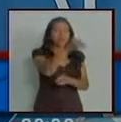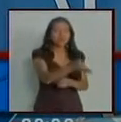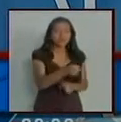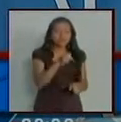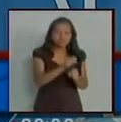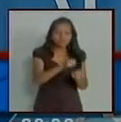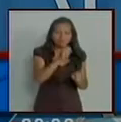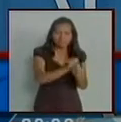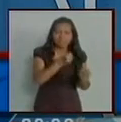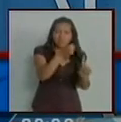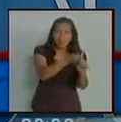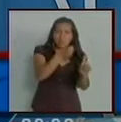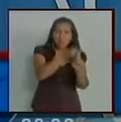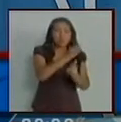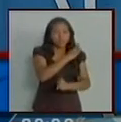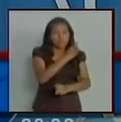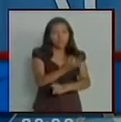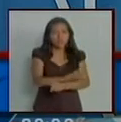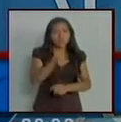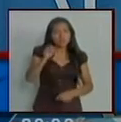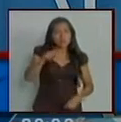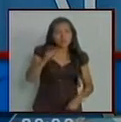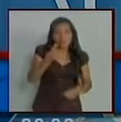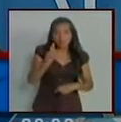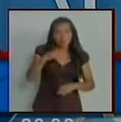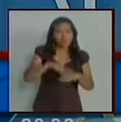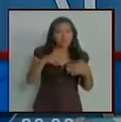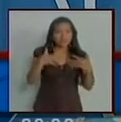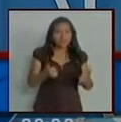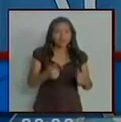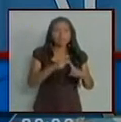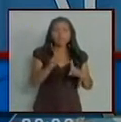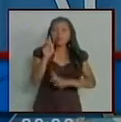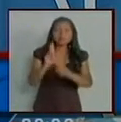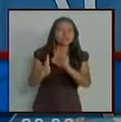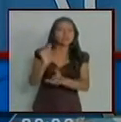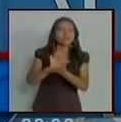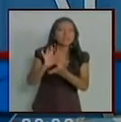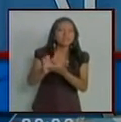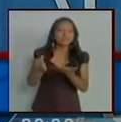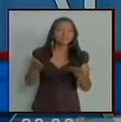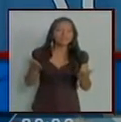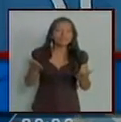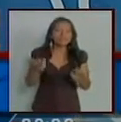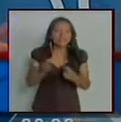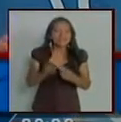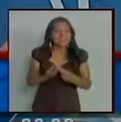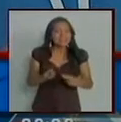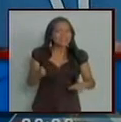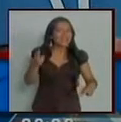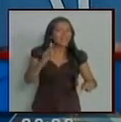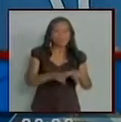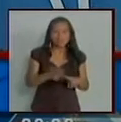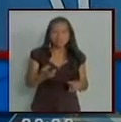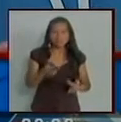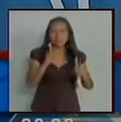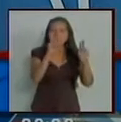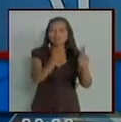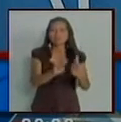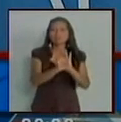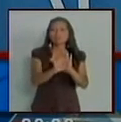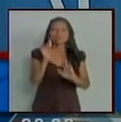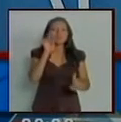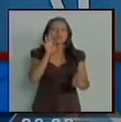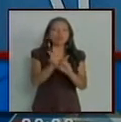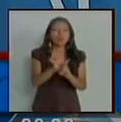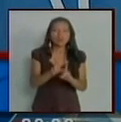para encontrar el grado de realizaciones que uno siempre sueña. Imagínense para las personas que tienen dificultades como en el caso de la